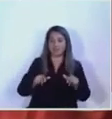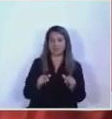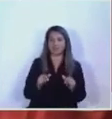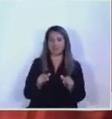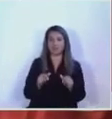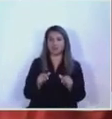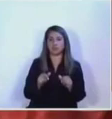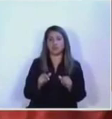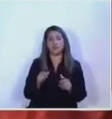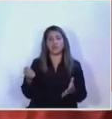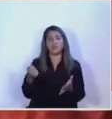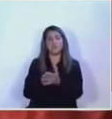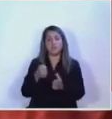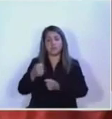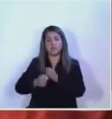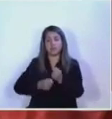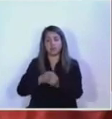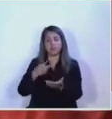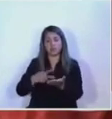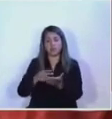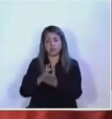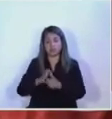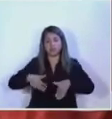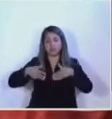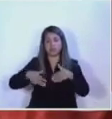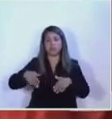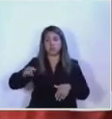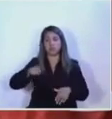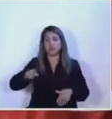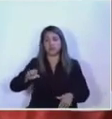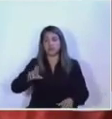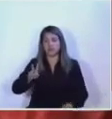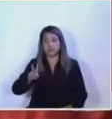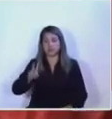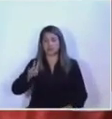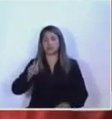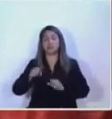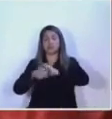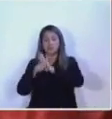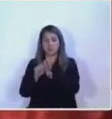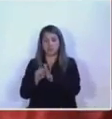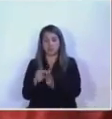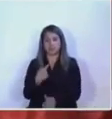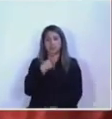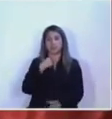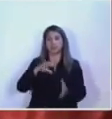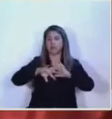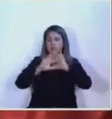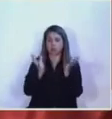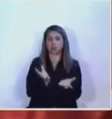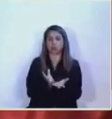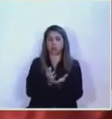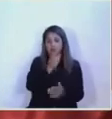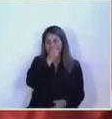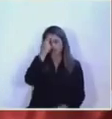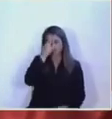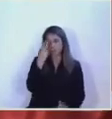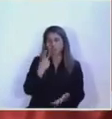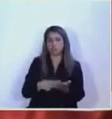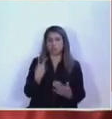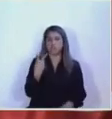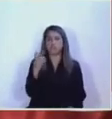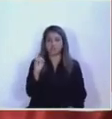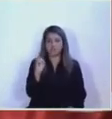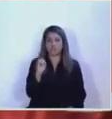a fines del 2019 el SARS-CoV-2 afecta a la población del mundo. En marzo del 2020